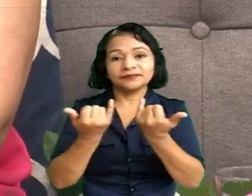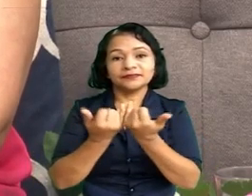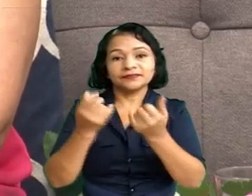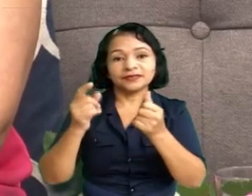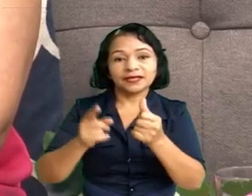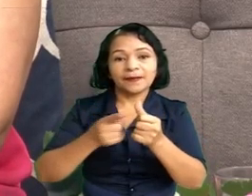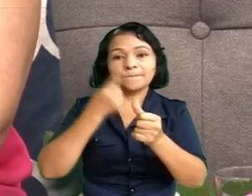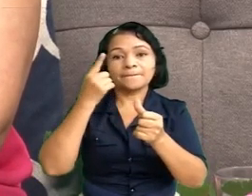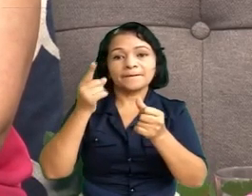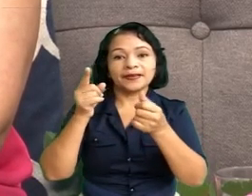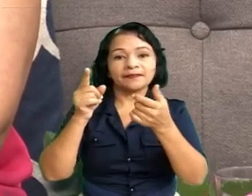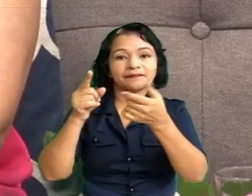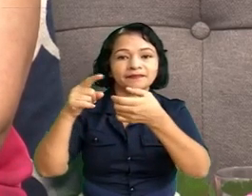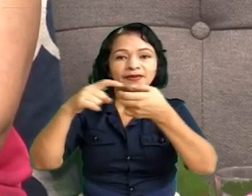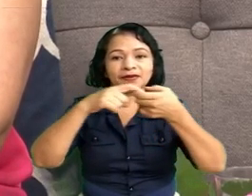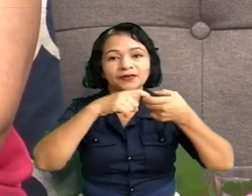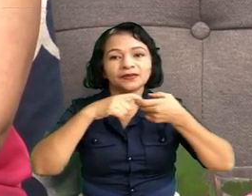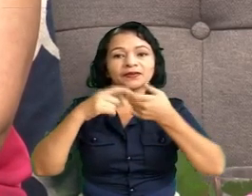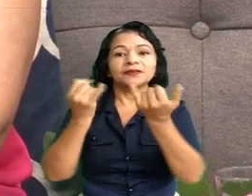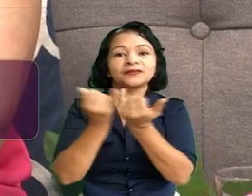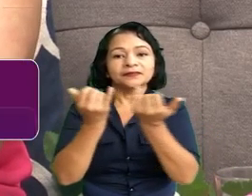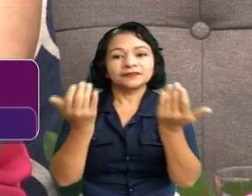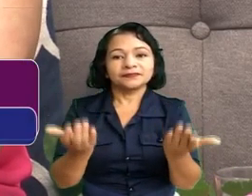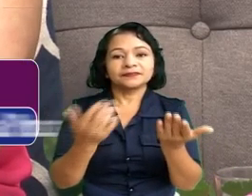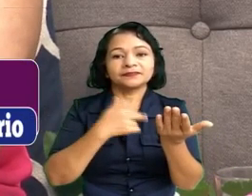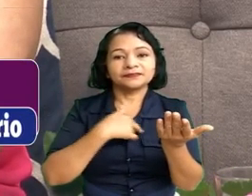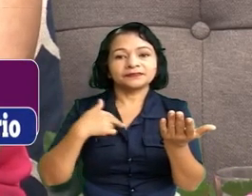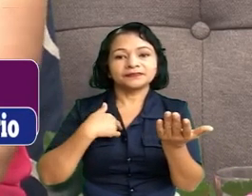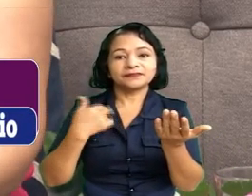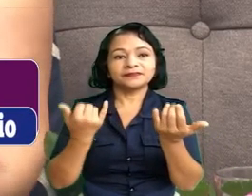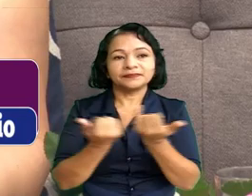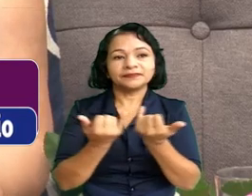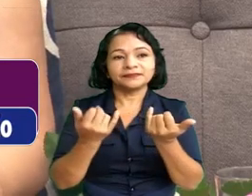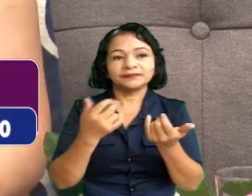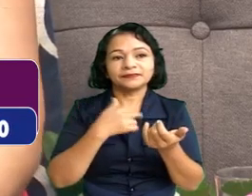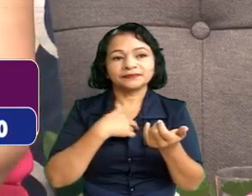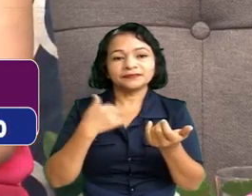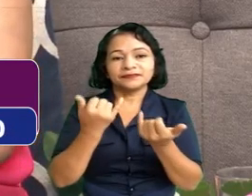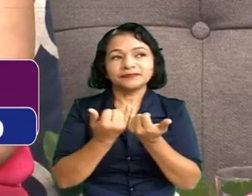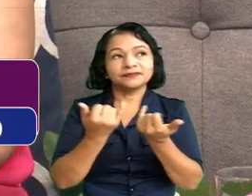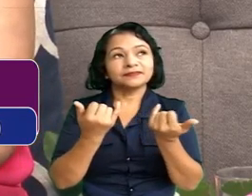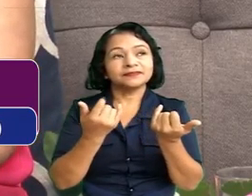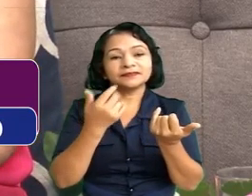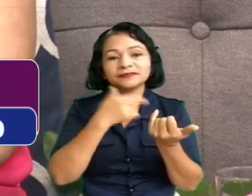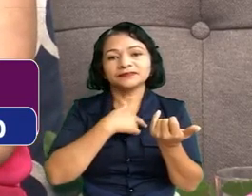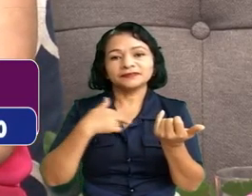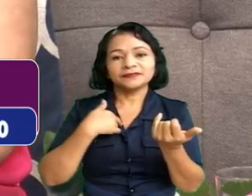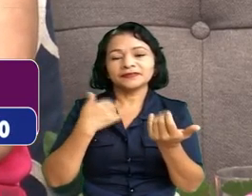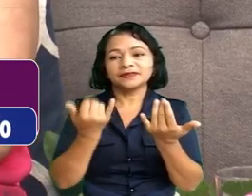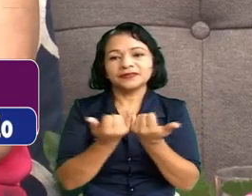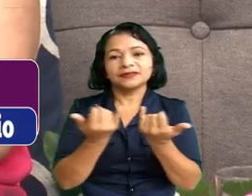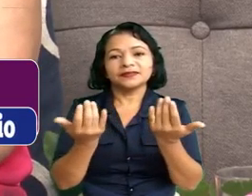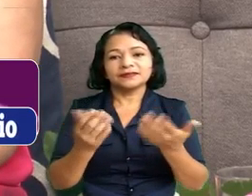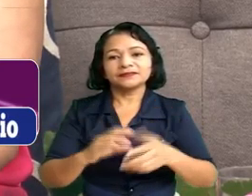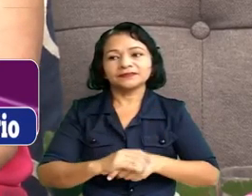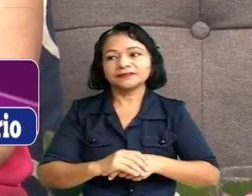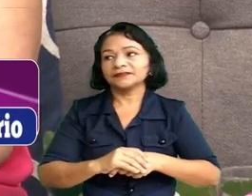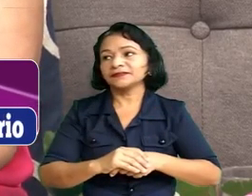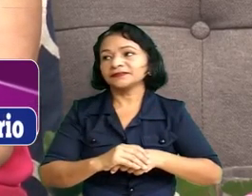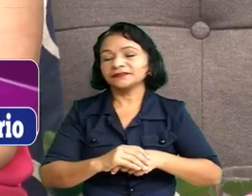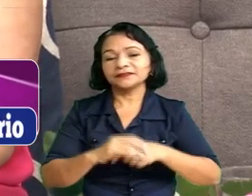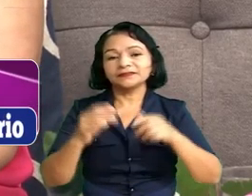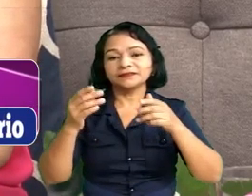primer cooperativa. Sí, la primer cooperativa agrícola, que es